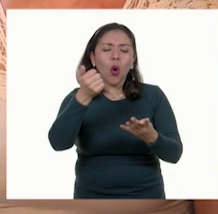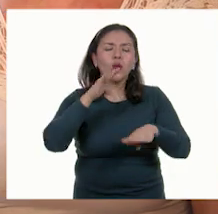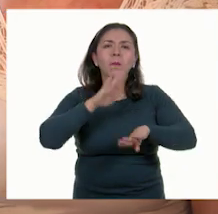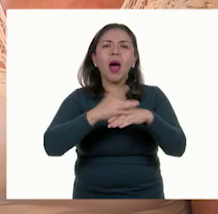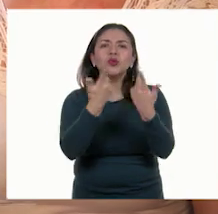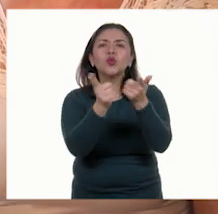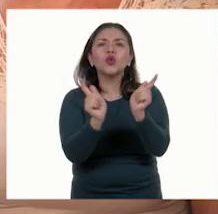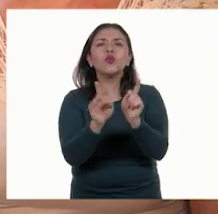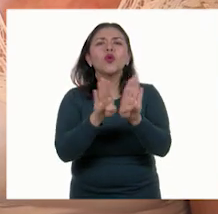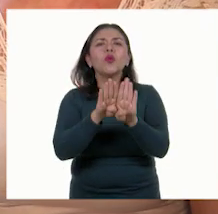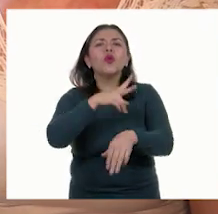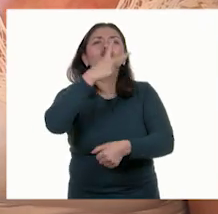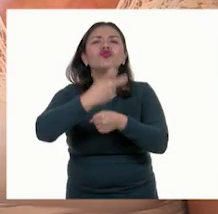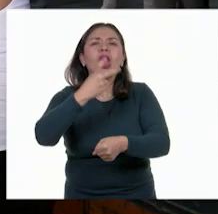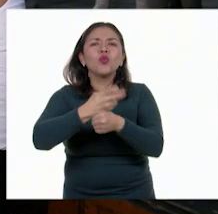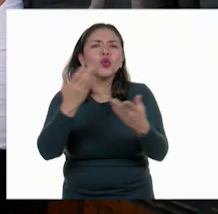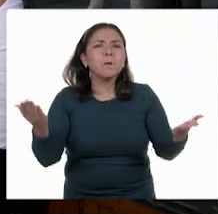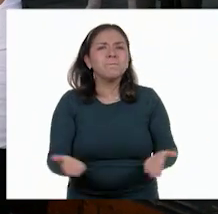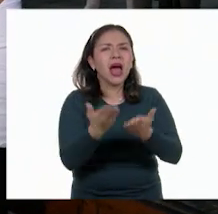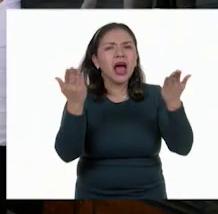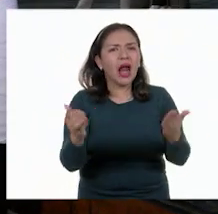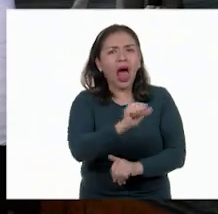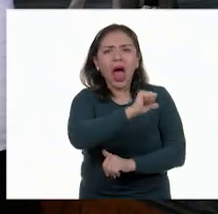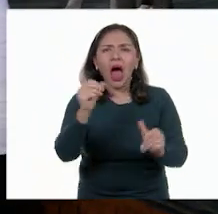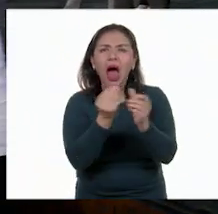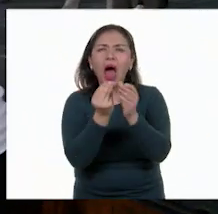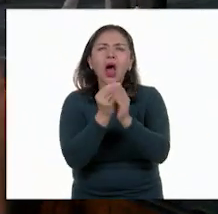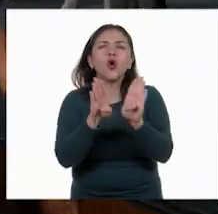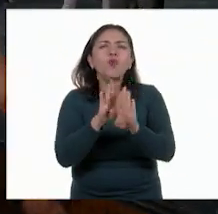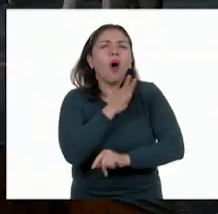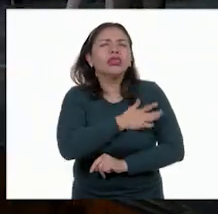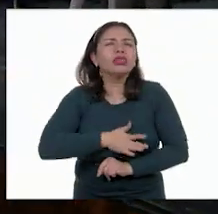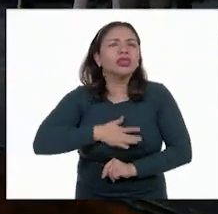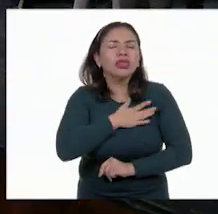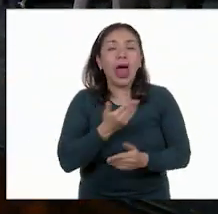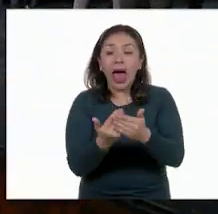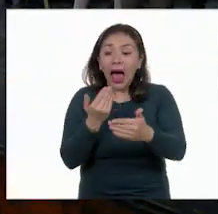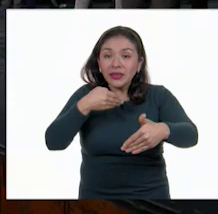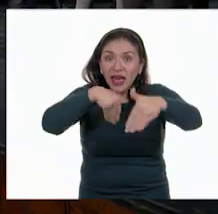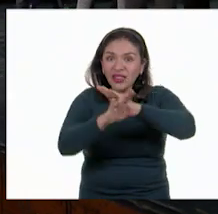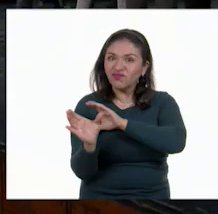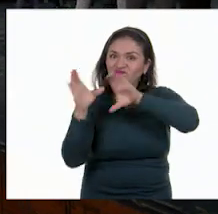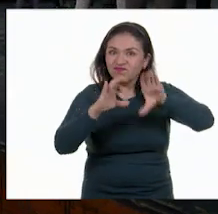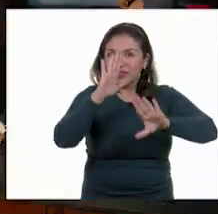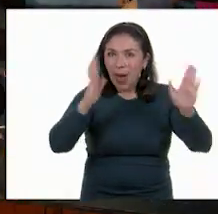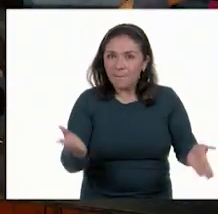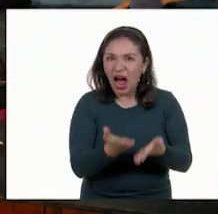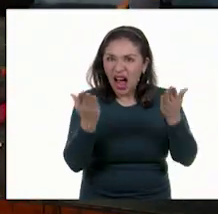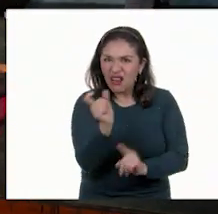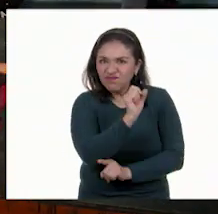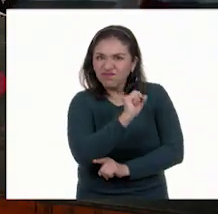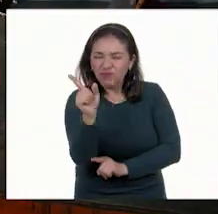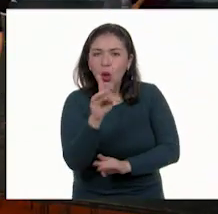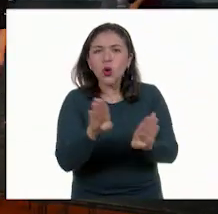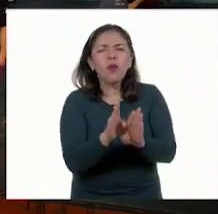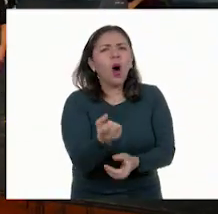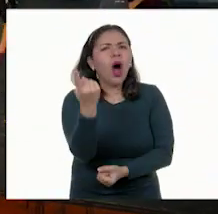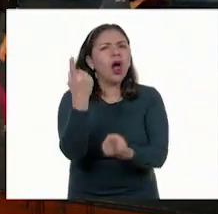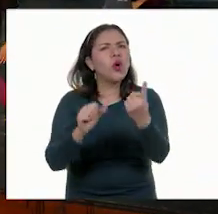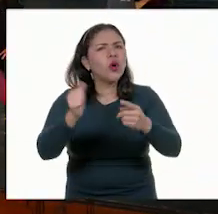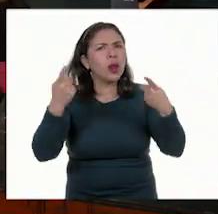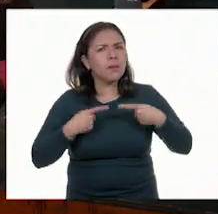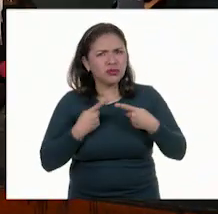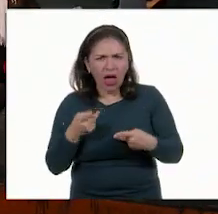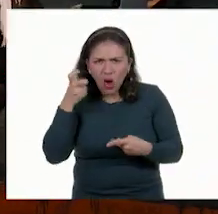de suplentes, así se le llama, o grupo experimental, que es previo a entrar a la compañía, que inclusive algunas gentes que no pertenecen